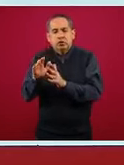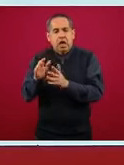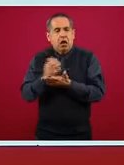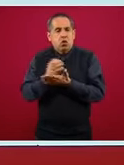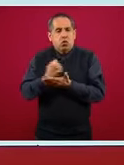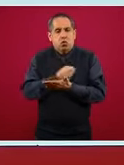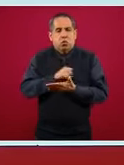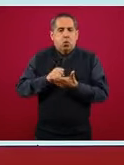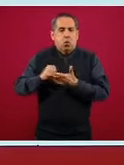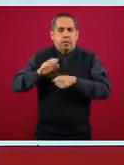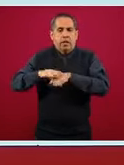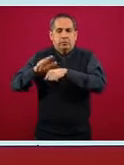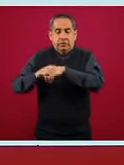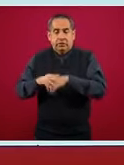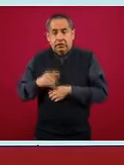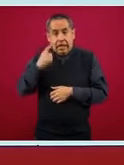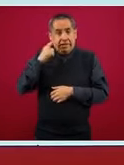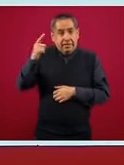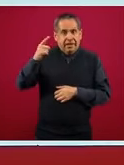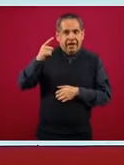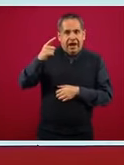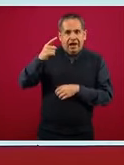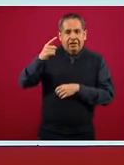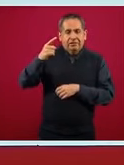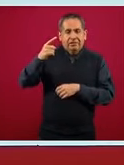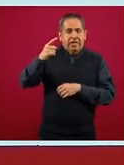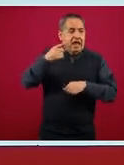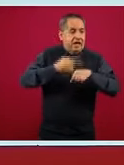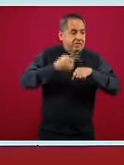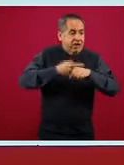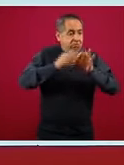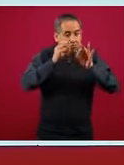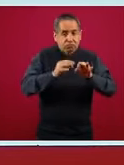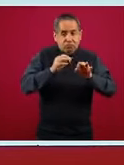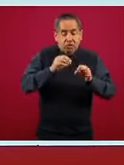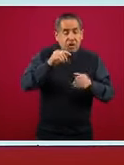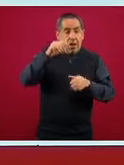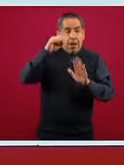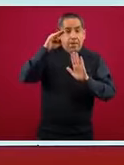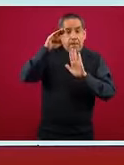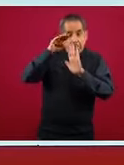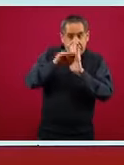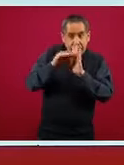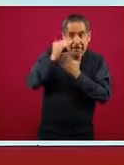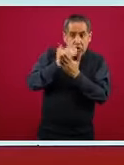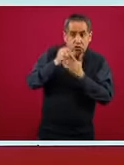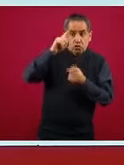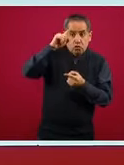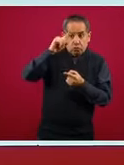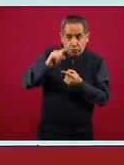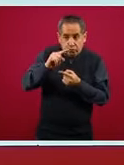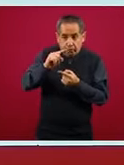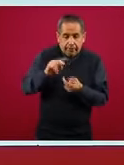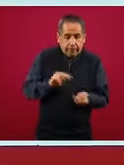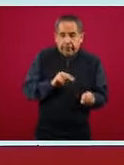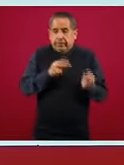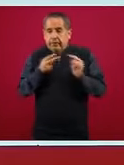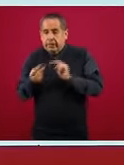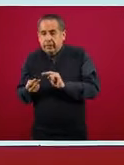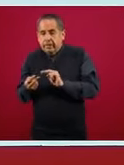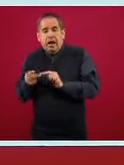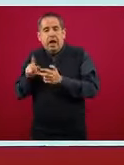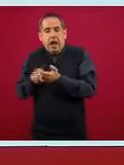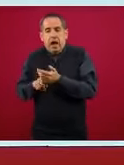velocidad mayor. En el momento en que descienden los casos confirmados, o en este caso son los estimados, incluye a los